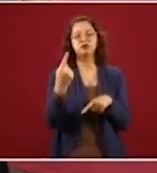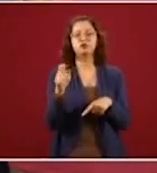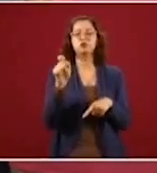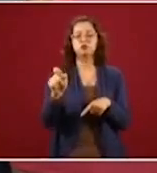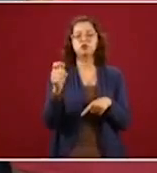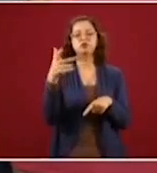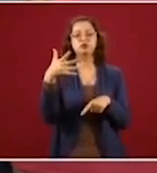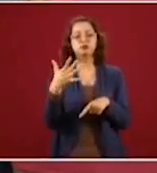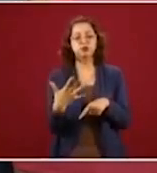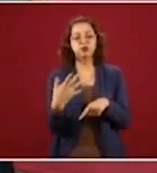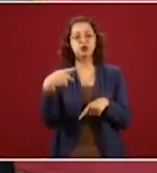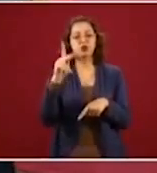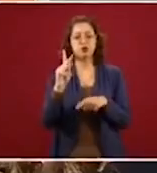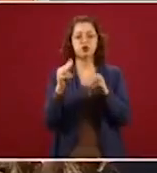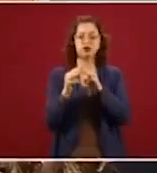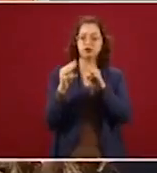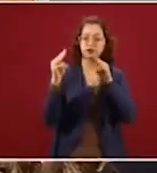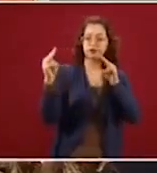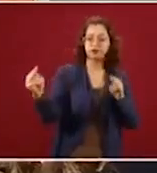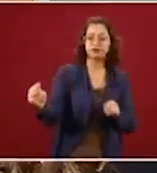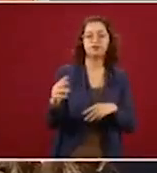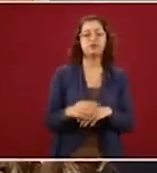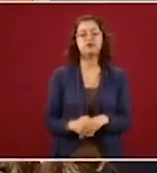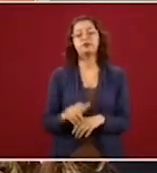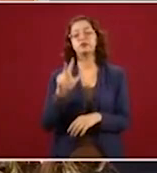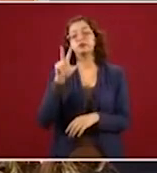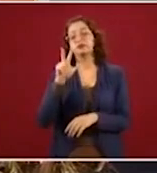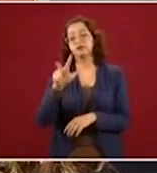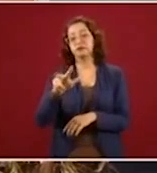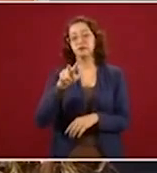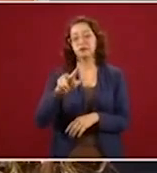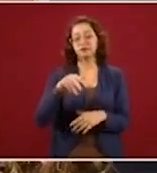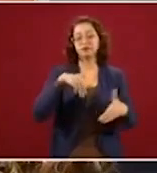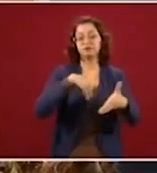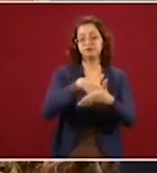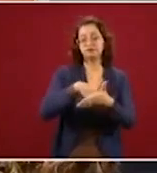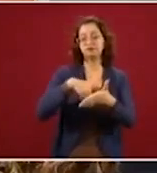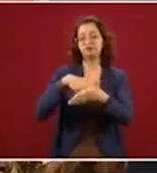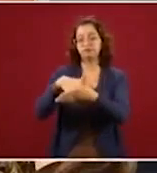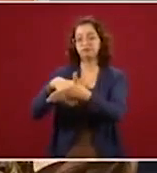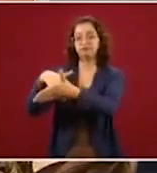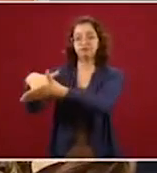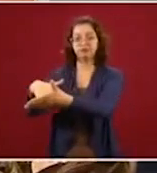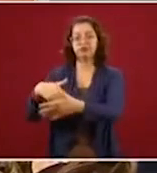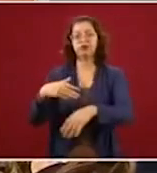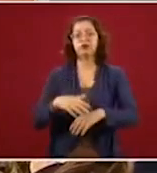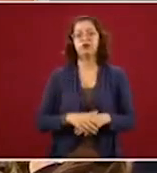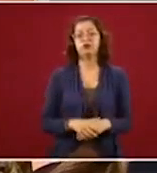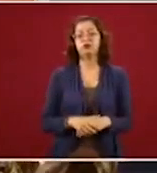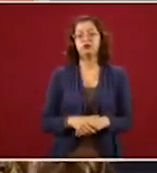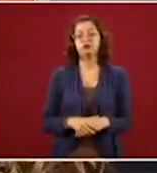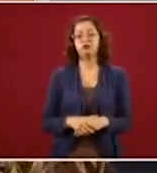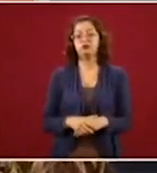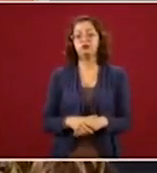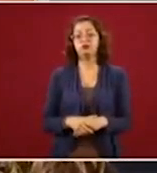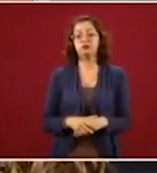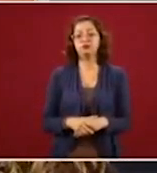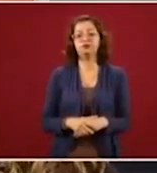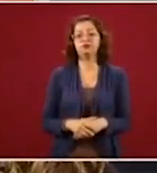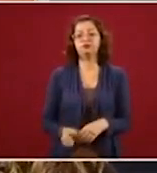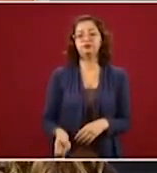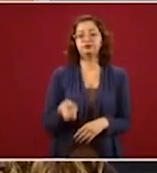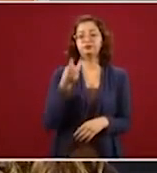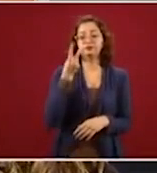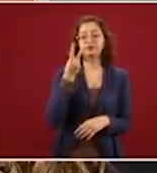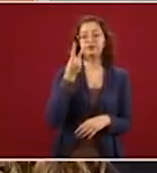kilómetros y tiene 18 estaciones y de dos tramos de viaducto